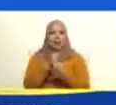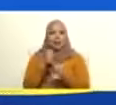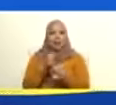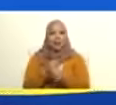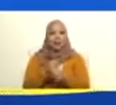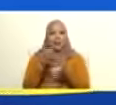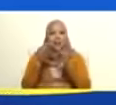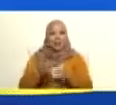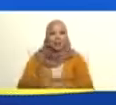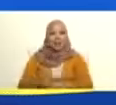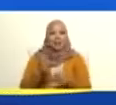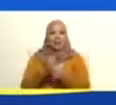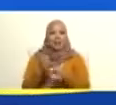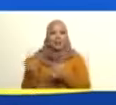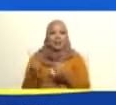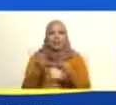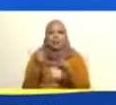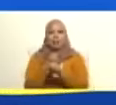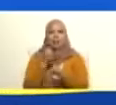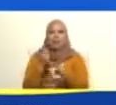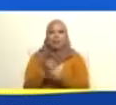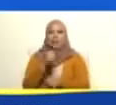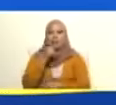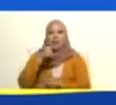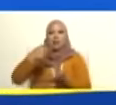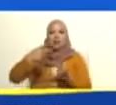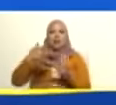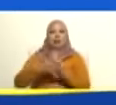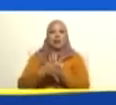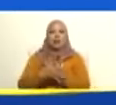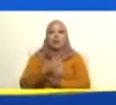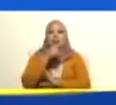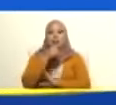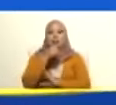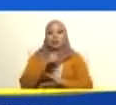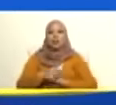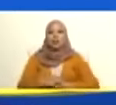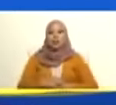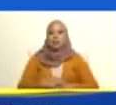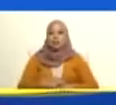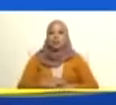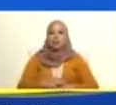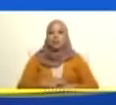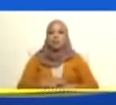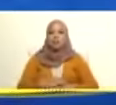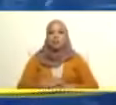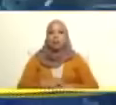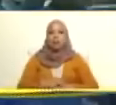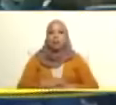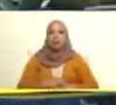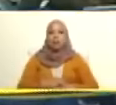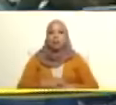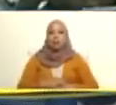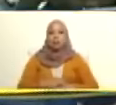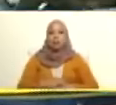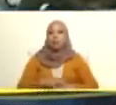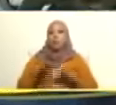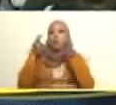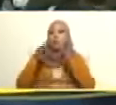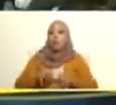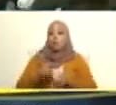sector asegurador. Así que es una ley de mucho equilibrio para todas las partes que participan. Bueno,